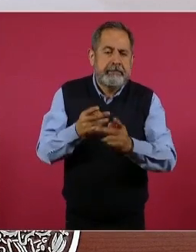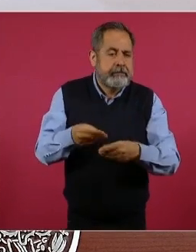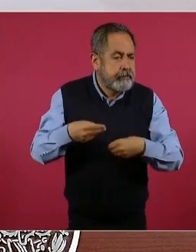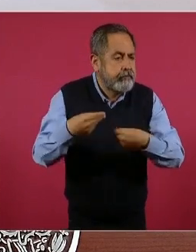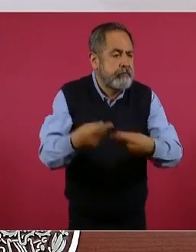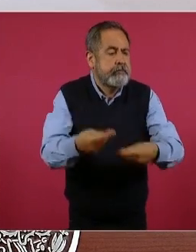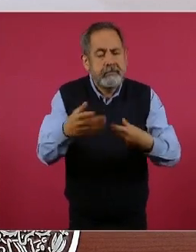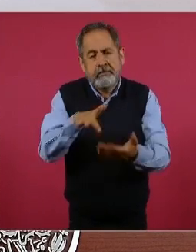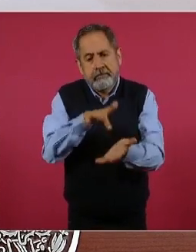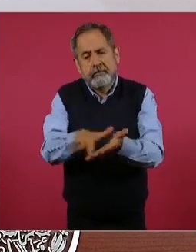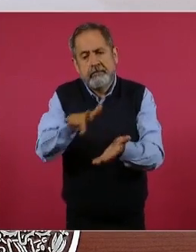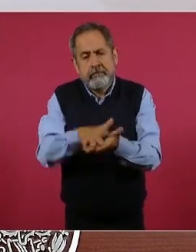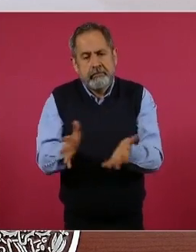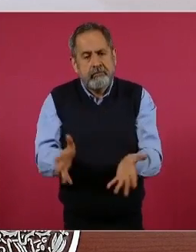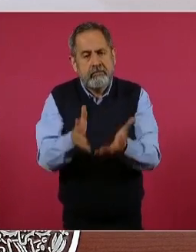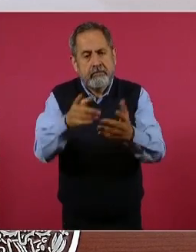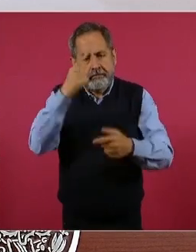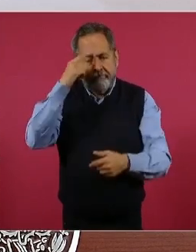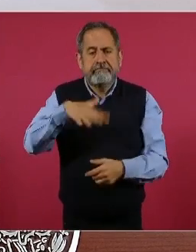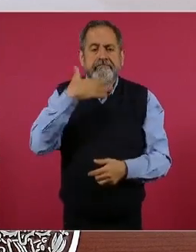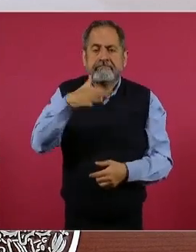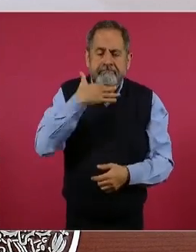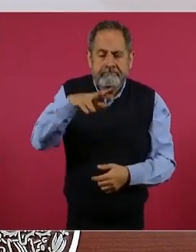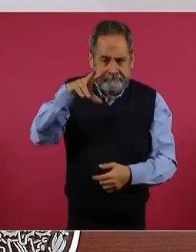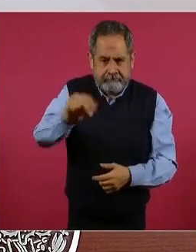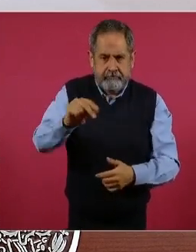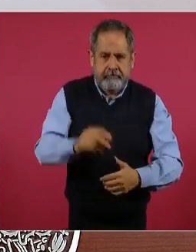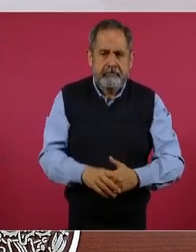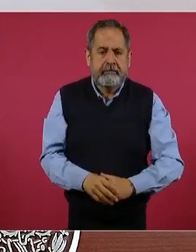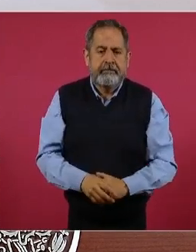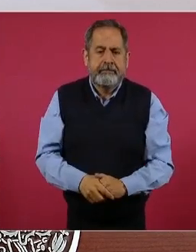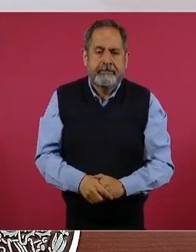para que no haya corrupción.